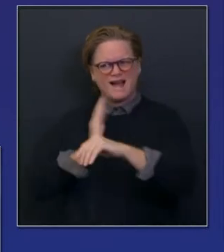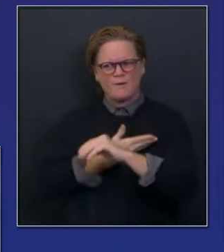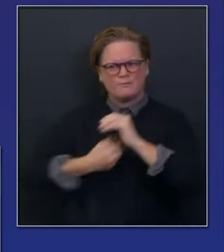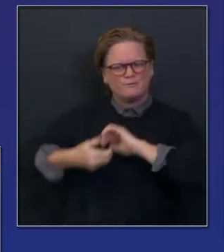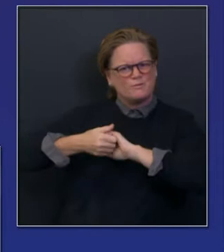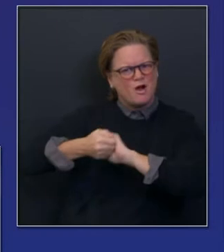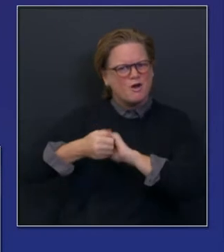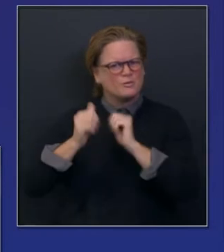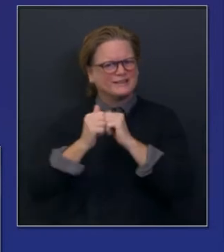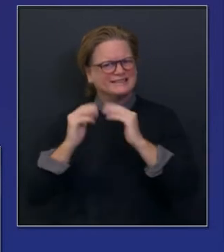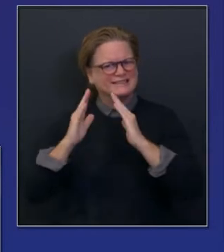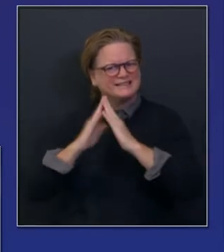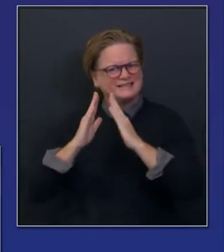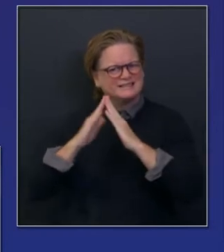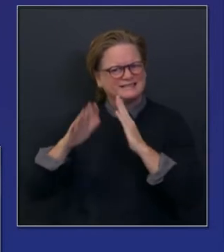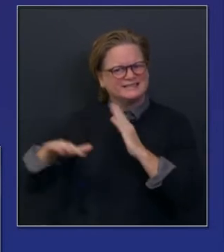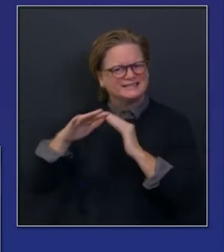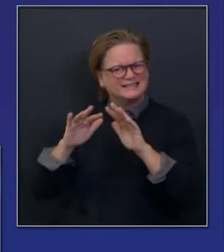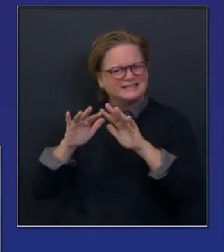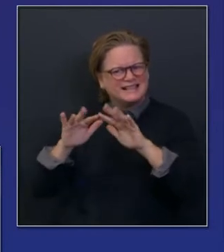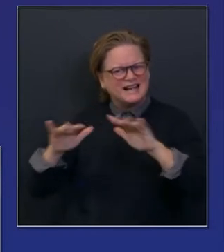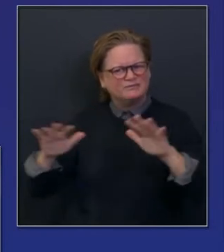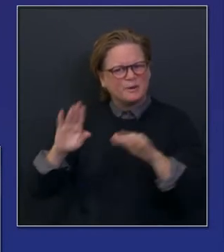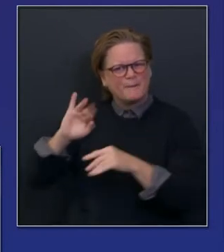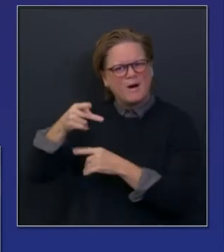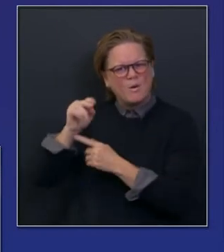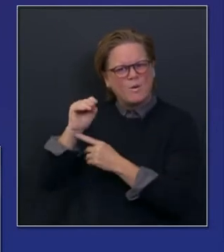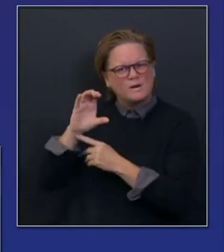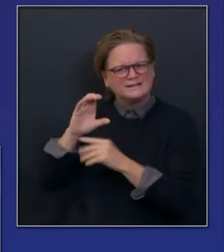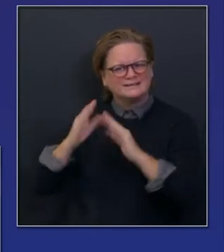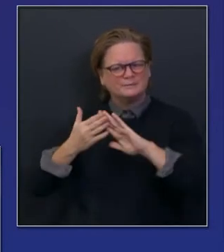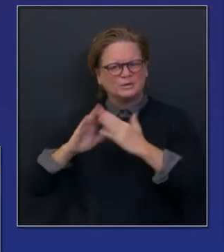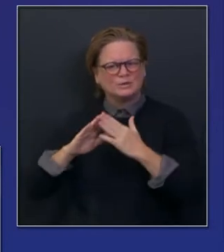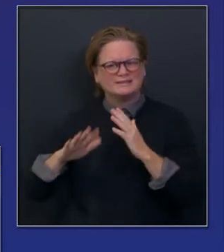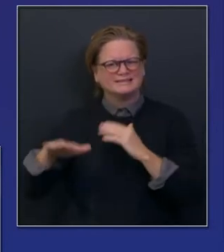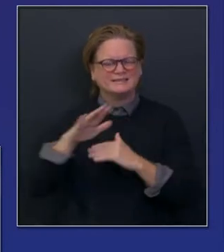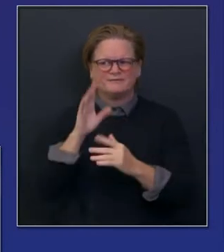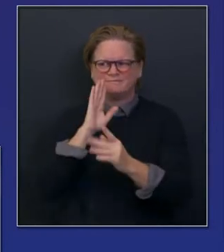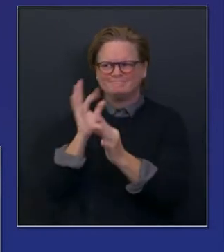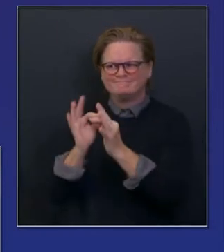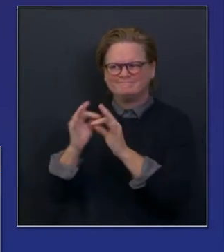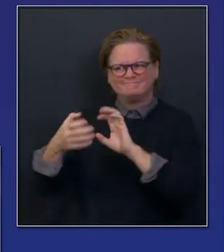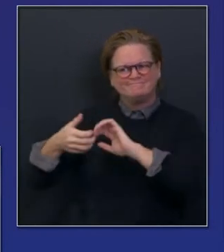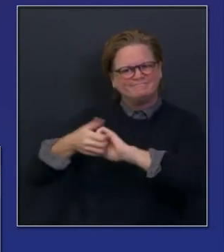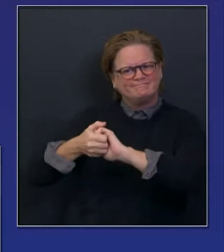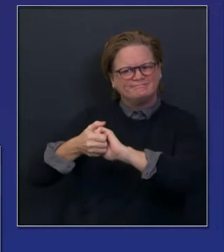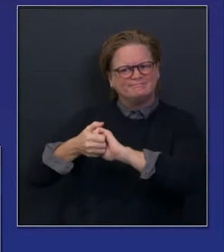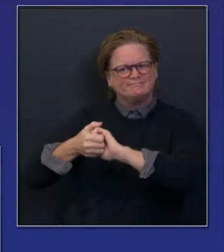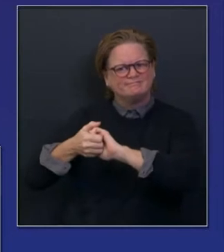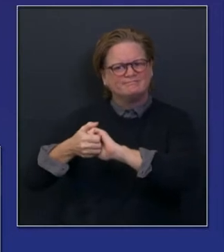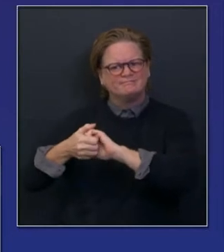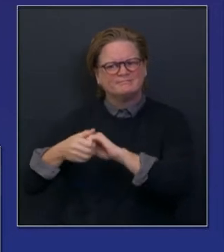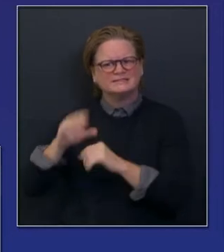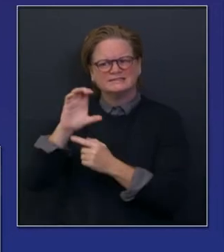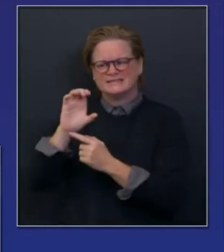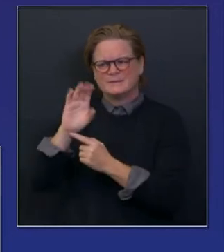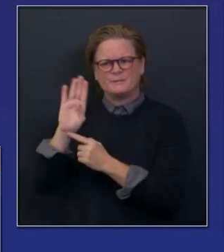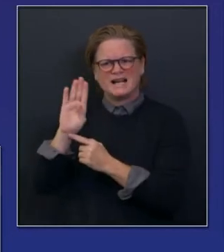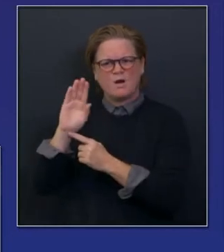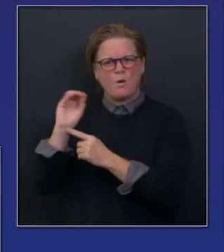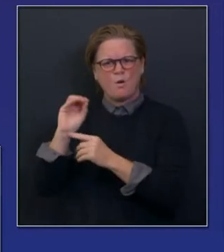las comunidades diversas, líderes religiosos, donde tenemos organizaciones bien